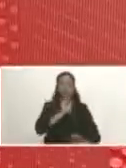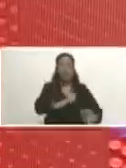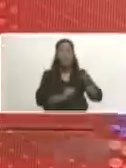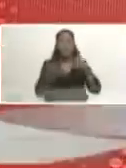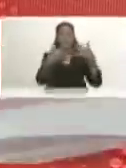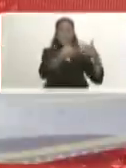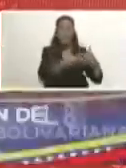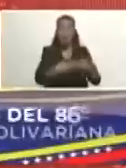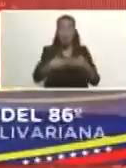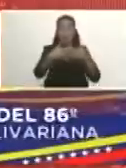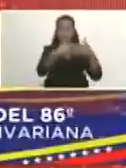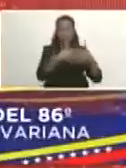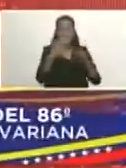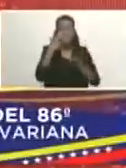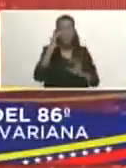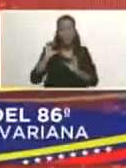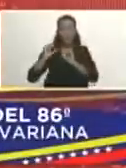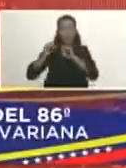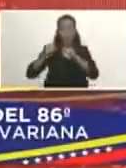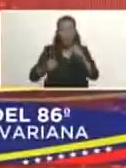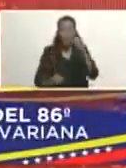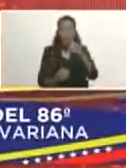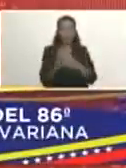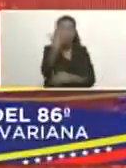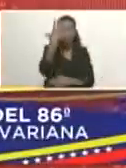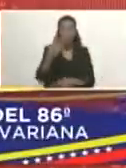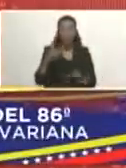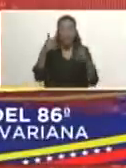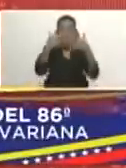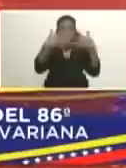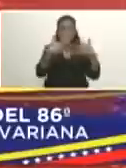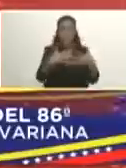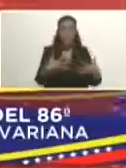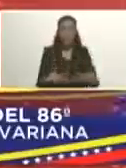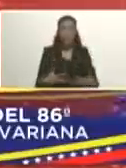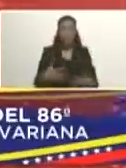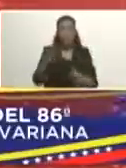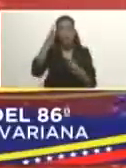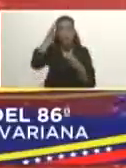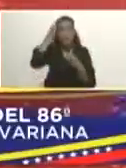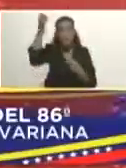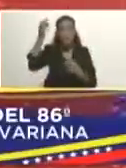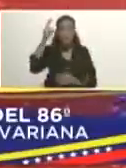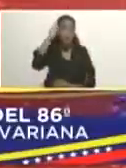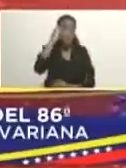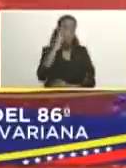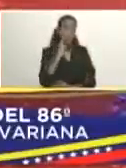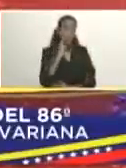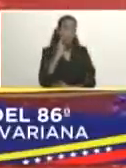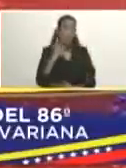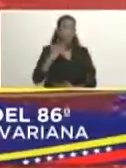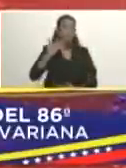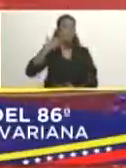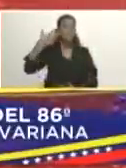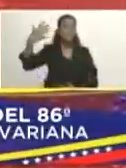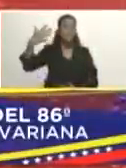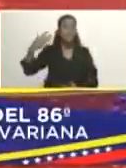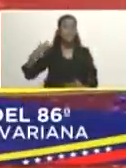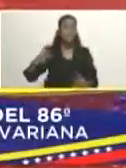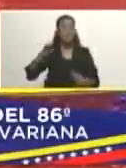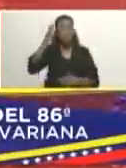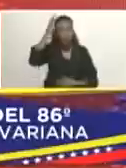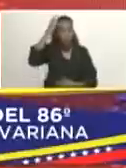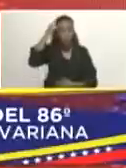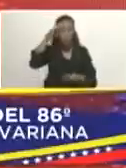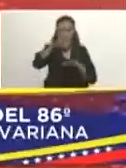antiimperialista, quiero comenzar mis palabras enunciando al genio de la libertad, que inspirado por una